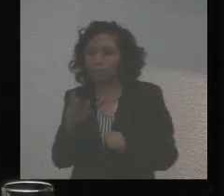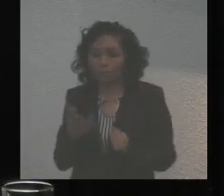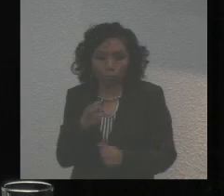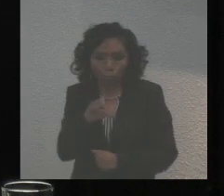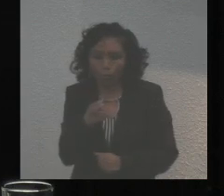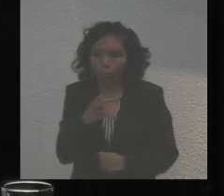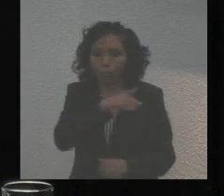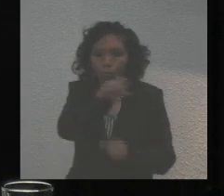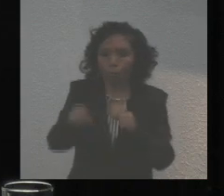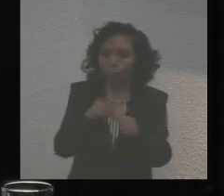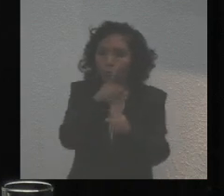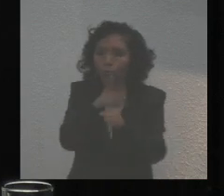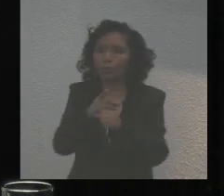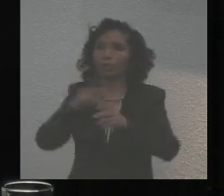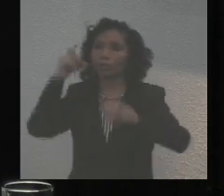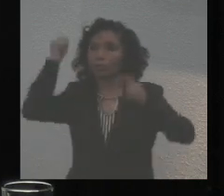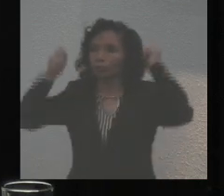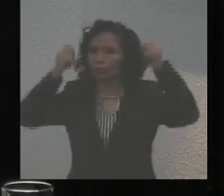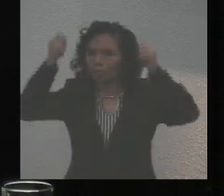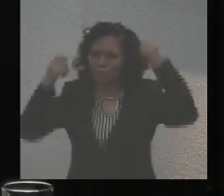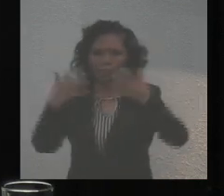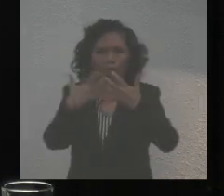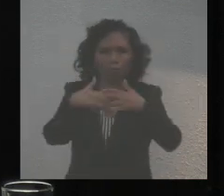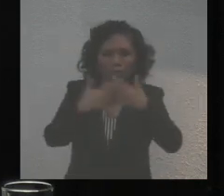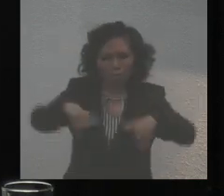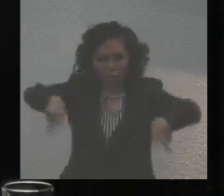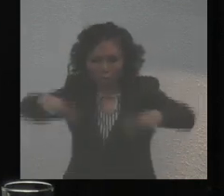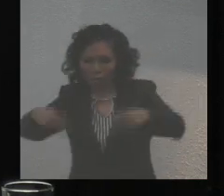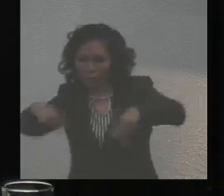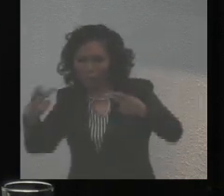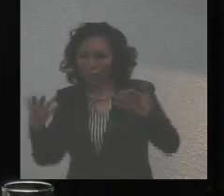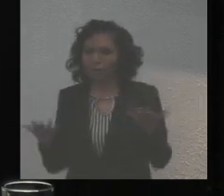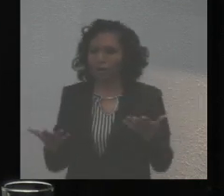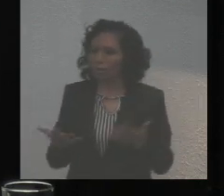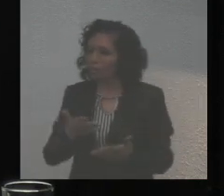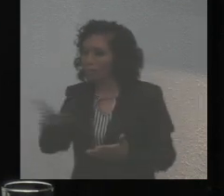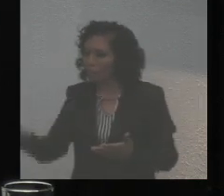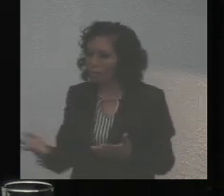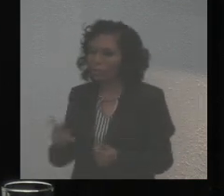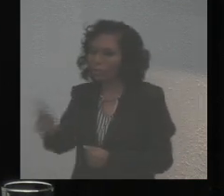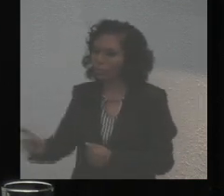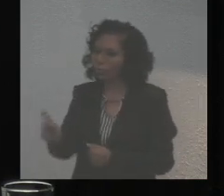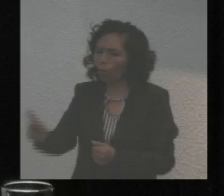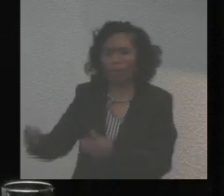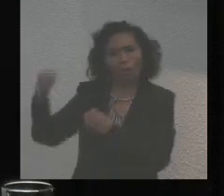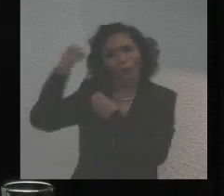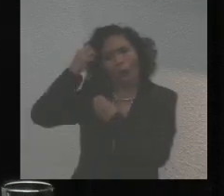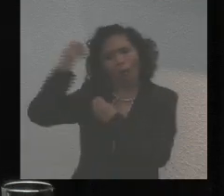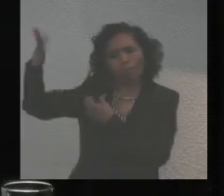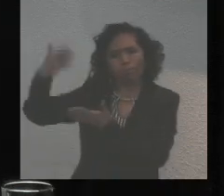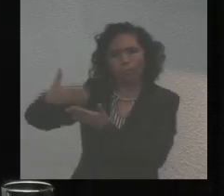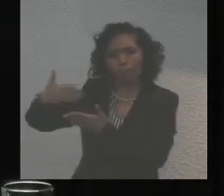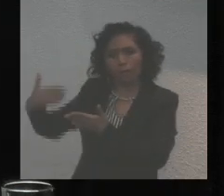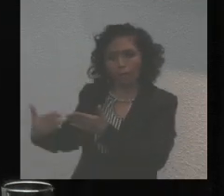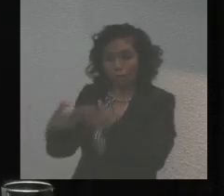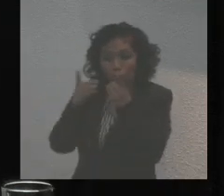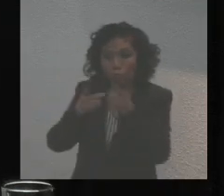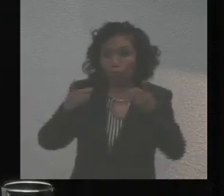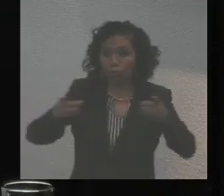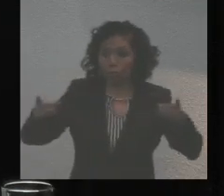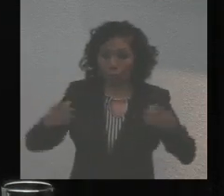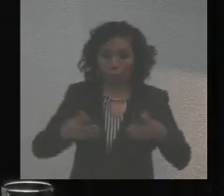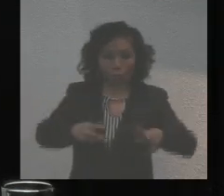de oportunidades turísticas, comerciales, de conectividad, de acceso a zonas rurales olvidadas y a un desarrollo comunitario y